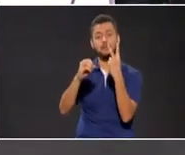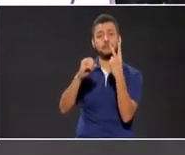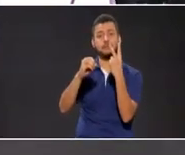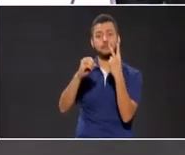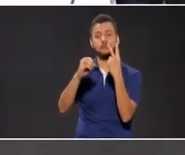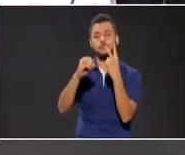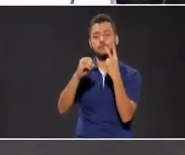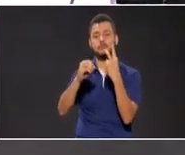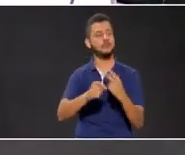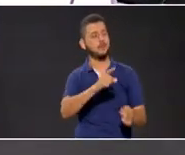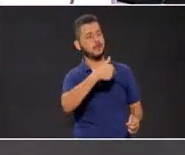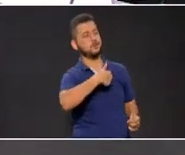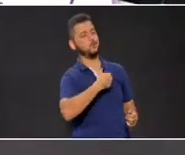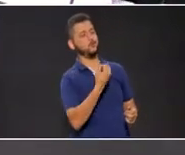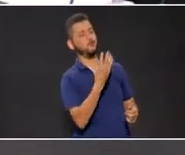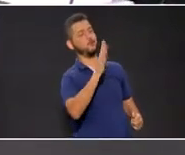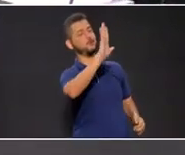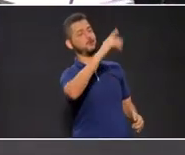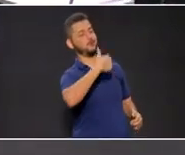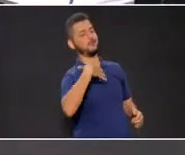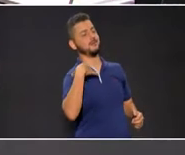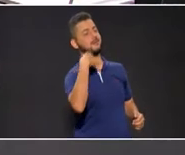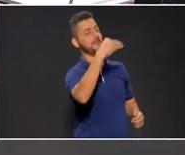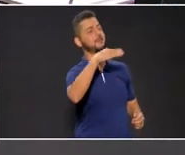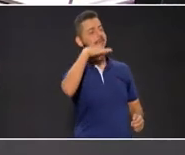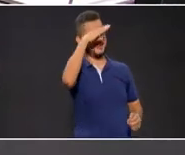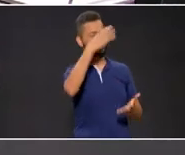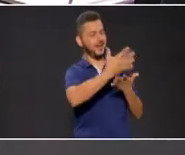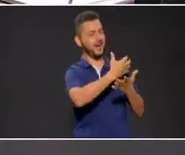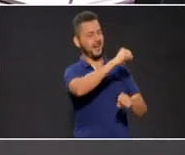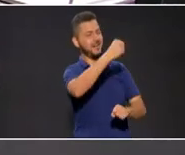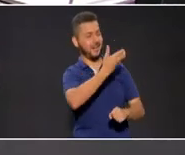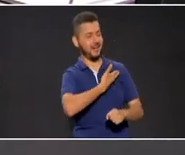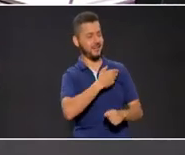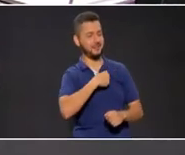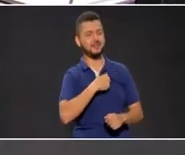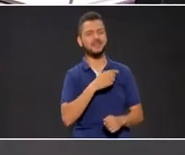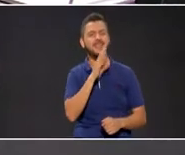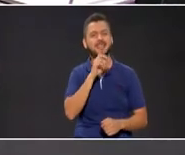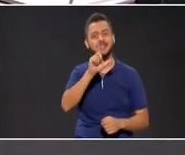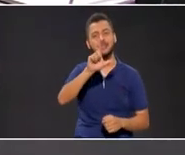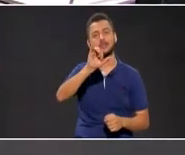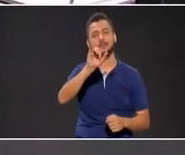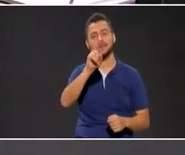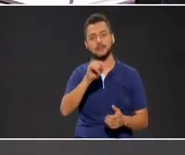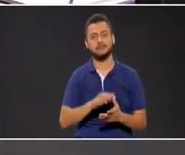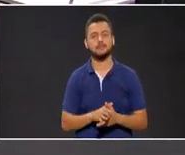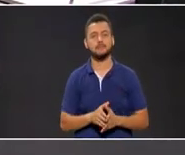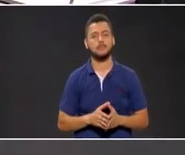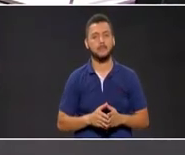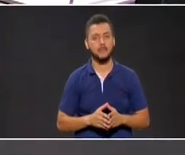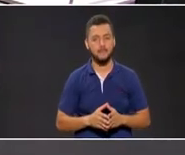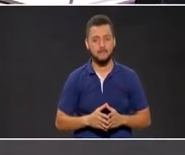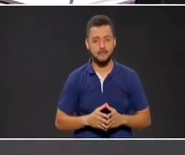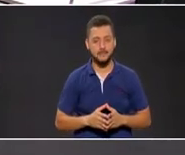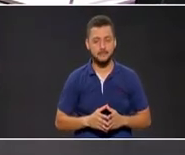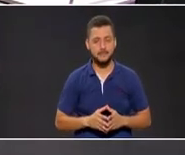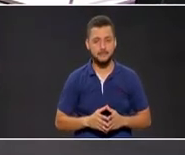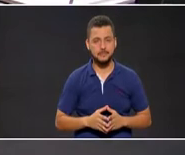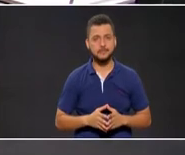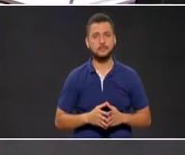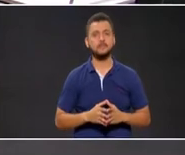no les vuelve e ingresa la balota y es la que a la número 2 que es el candidato luis fernando muñoz